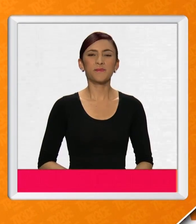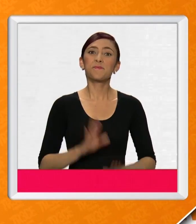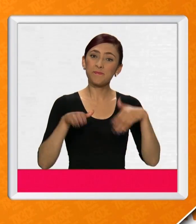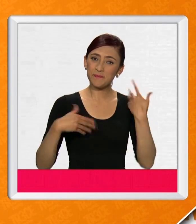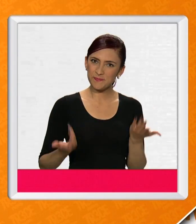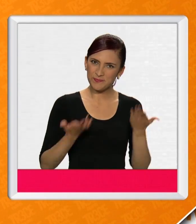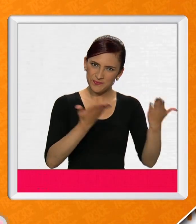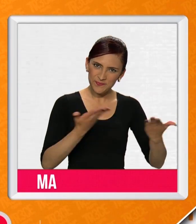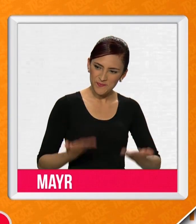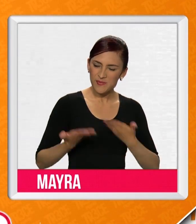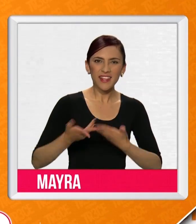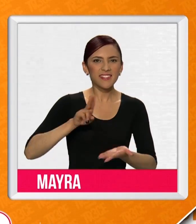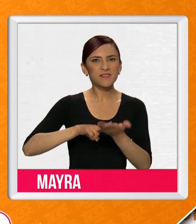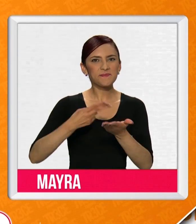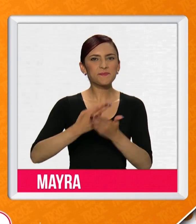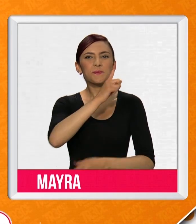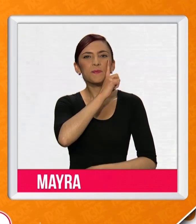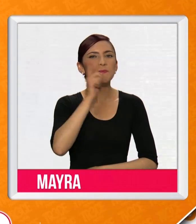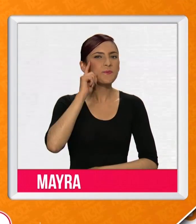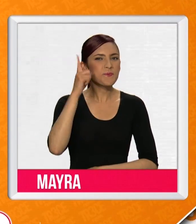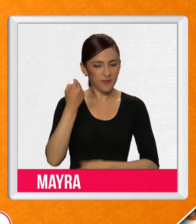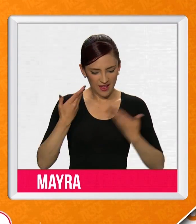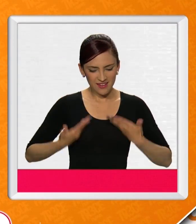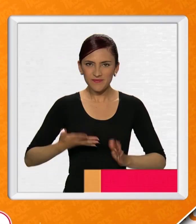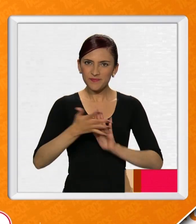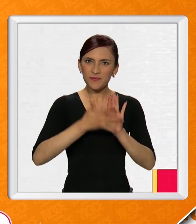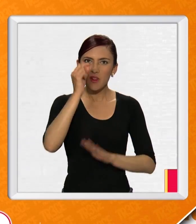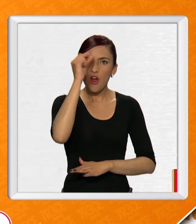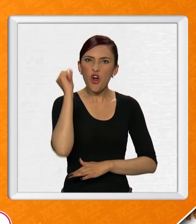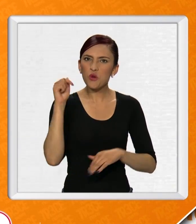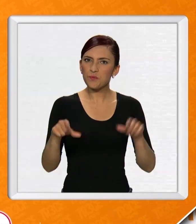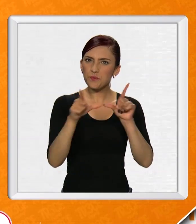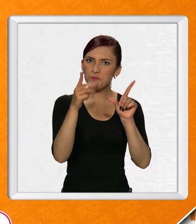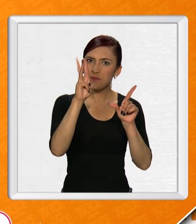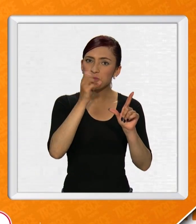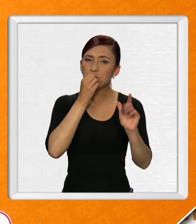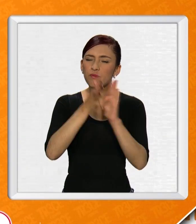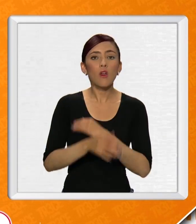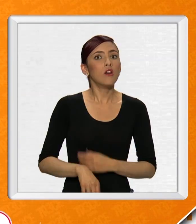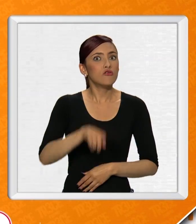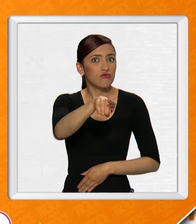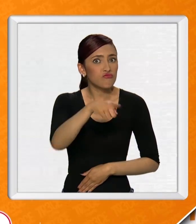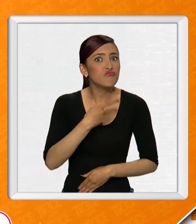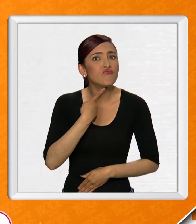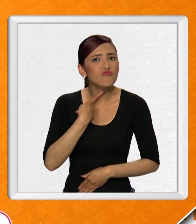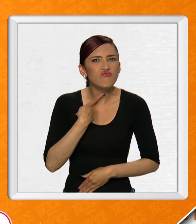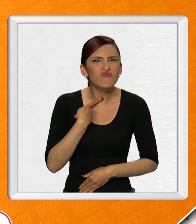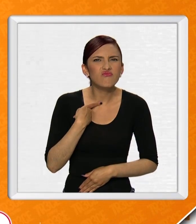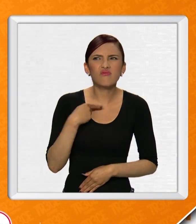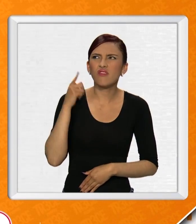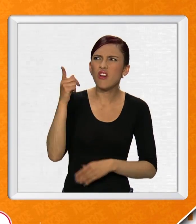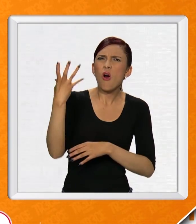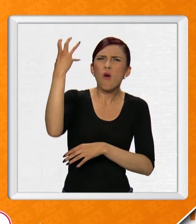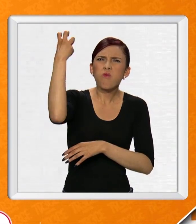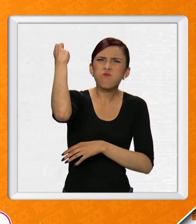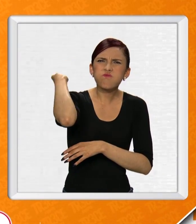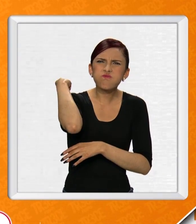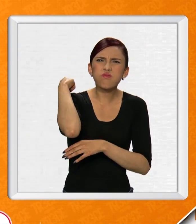¿Qué más? Bienvenidos, ella es Mayra, yo soy López y estas las noticias en 13 News. ¿A usted le gustan las historias del